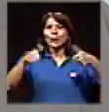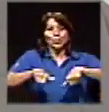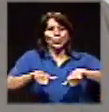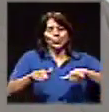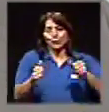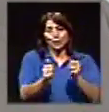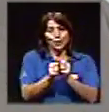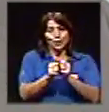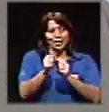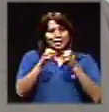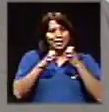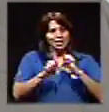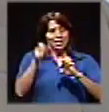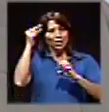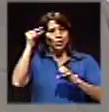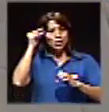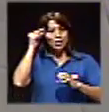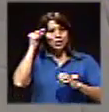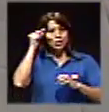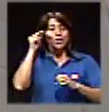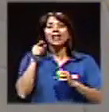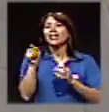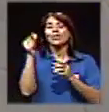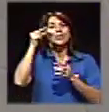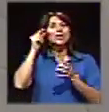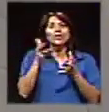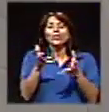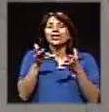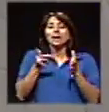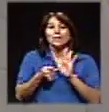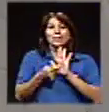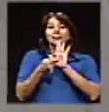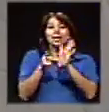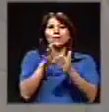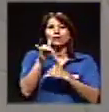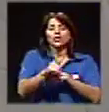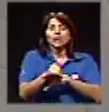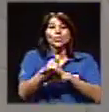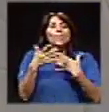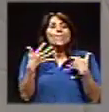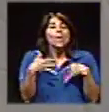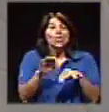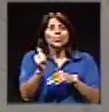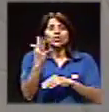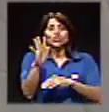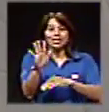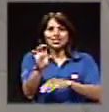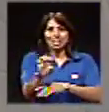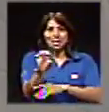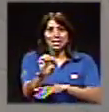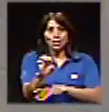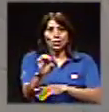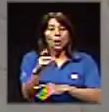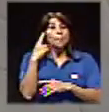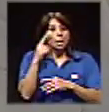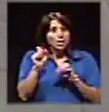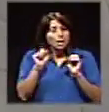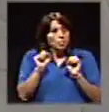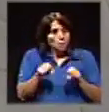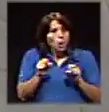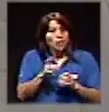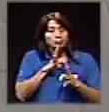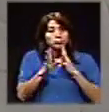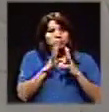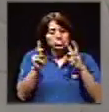15 de enero, para que hayan por lo menos 15 días de campaña en que en este tema tan serio digan, y sobre todo me